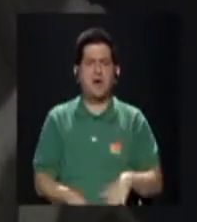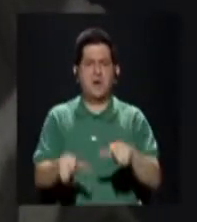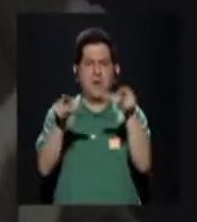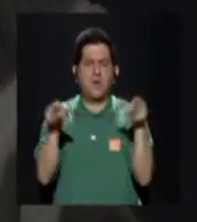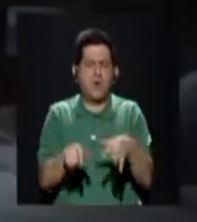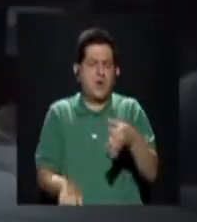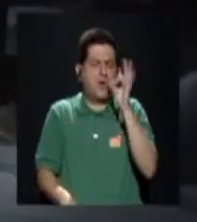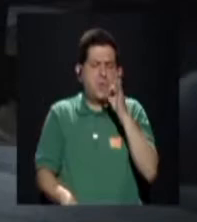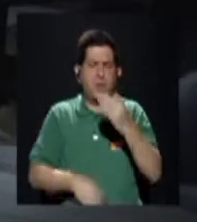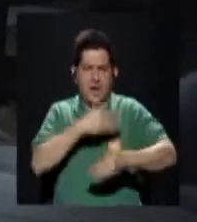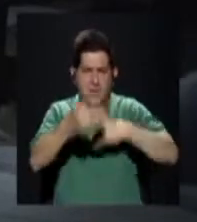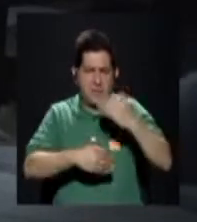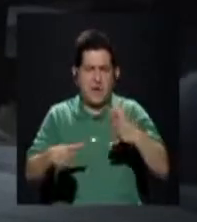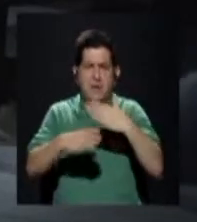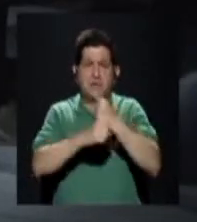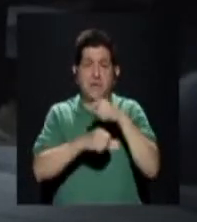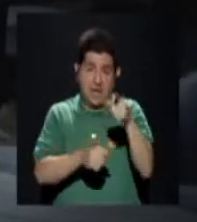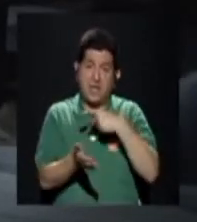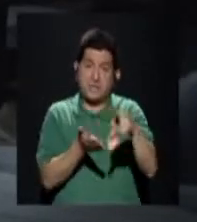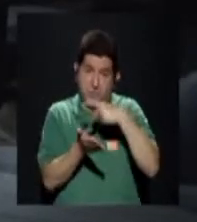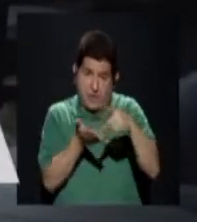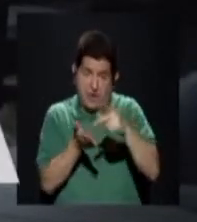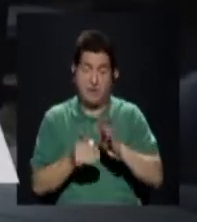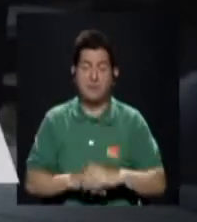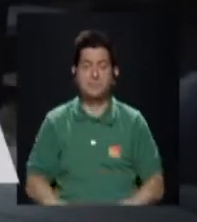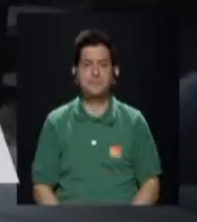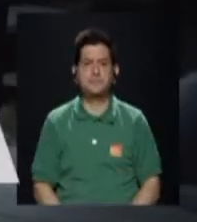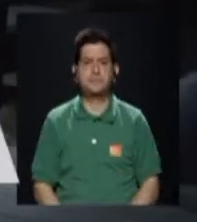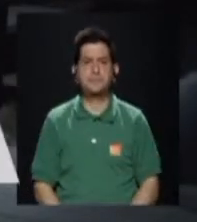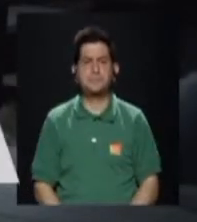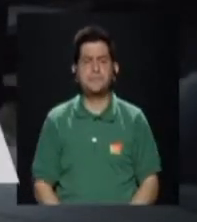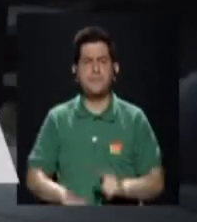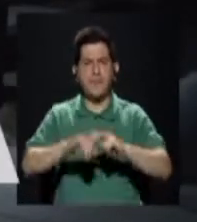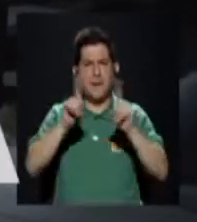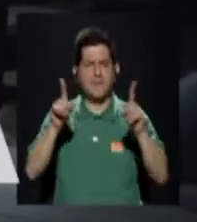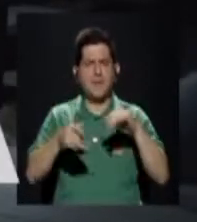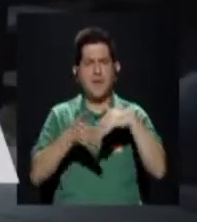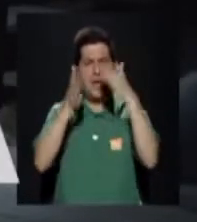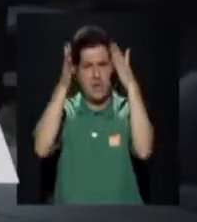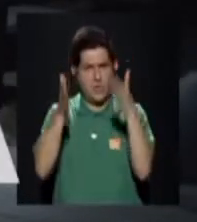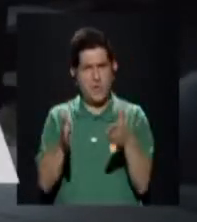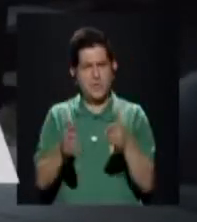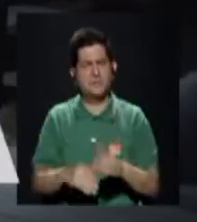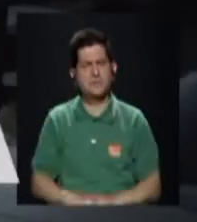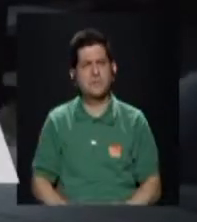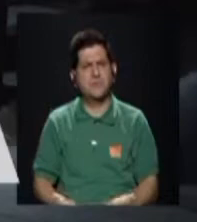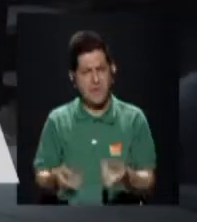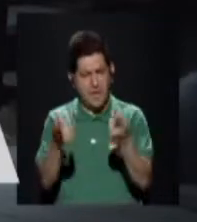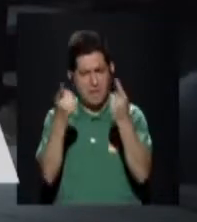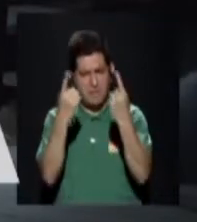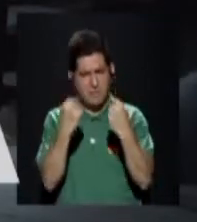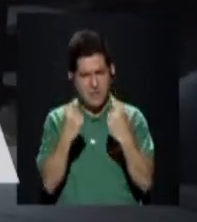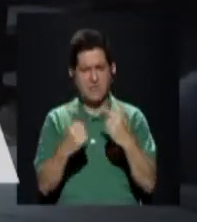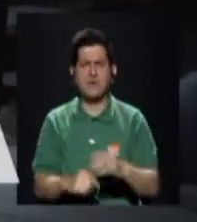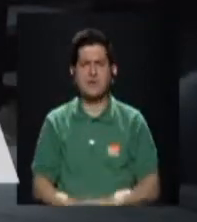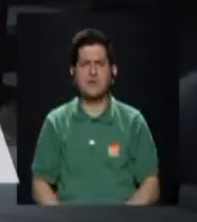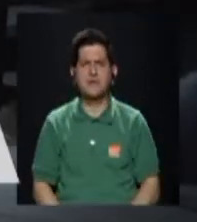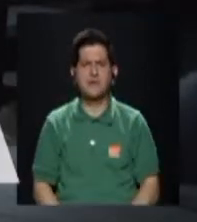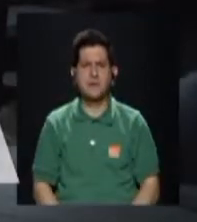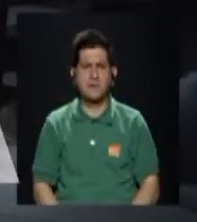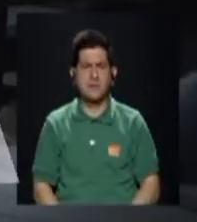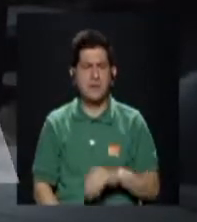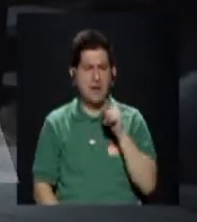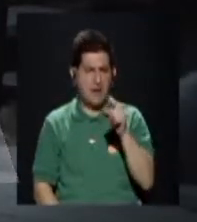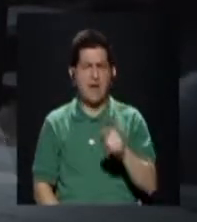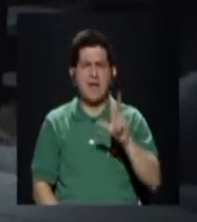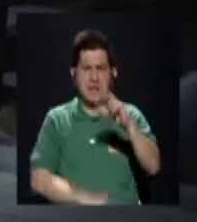tome el café. Eso hay que pagarlo. Sin embargo, don Juan, acaba de venir un estudiante mío